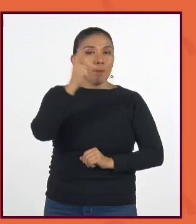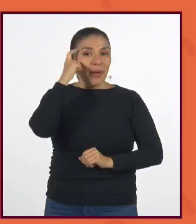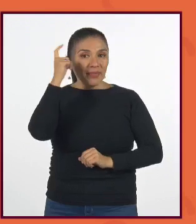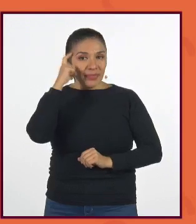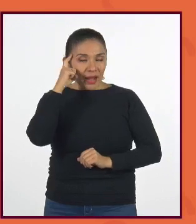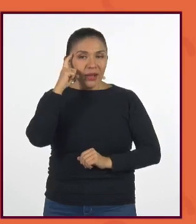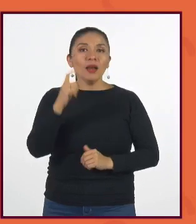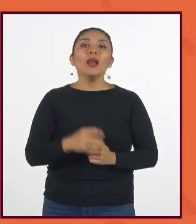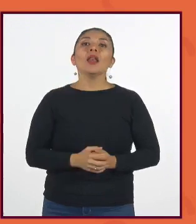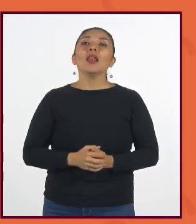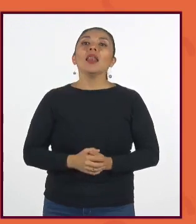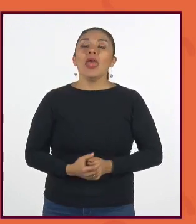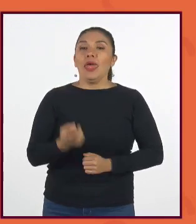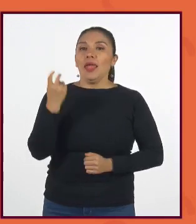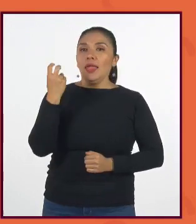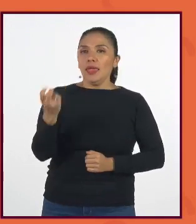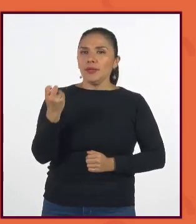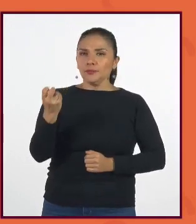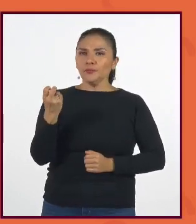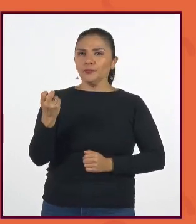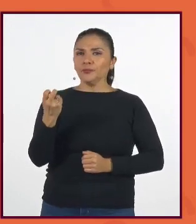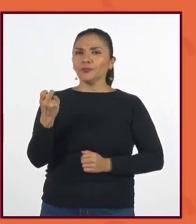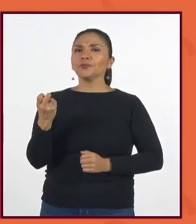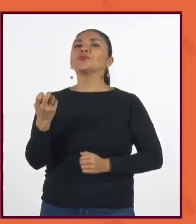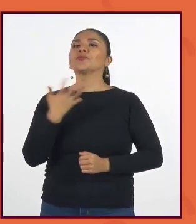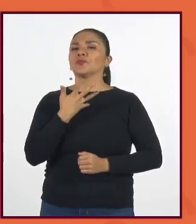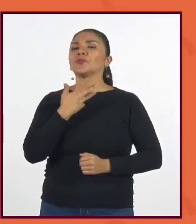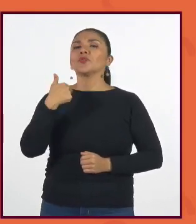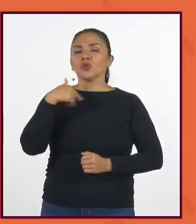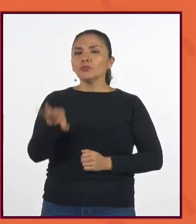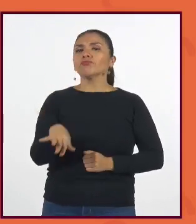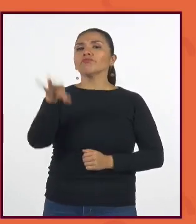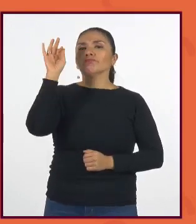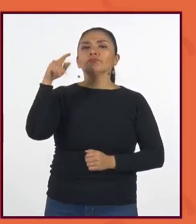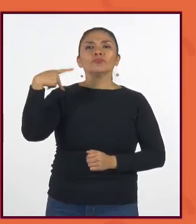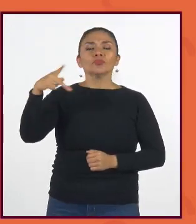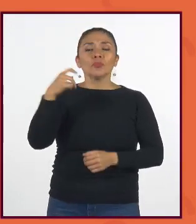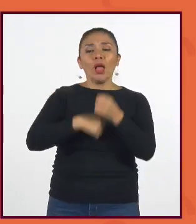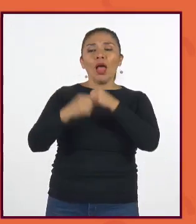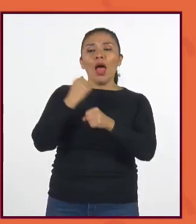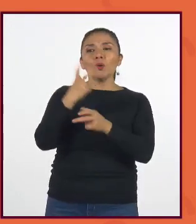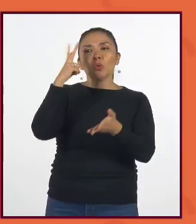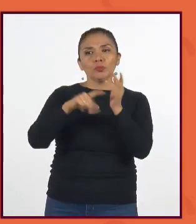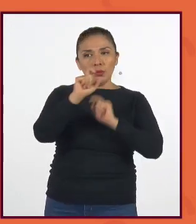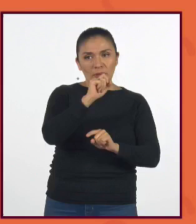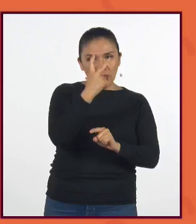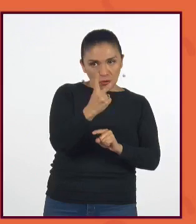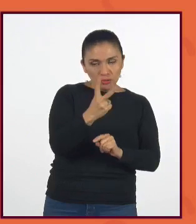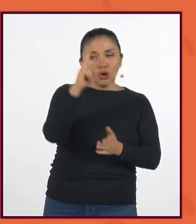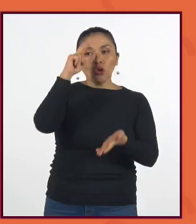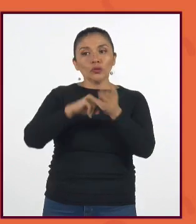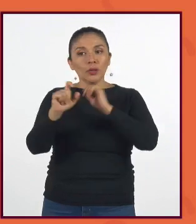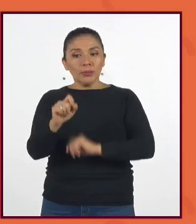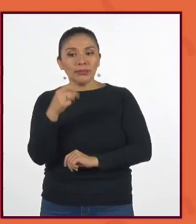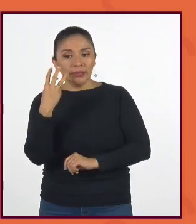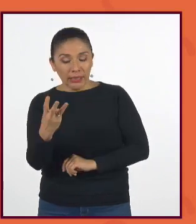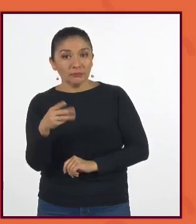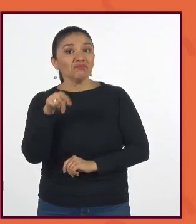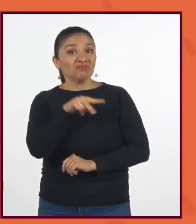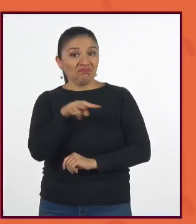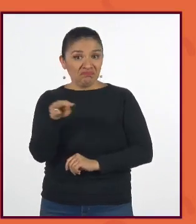psicoactivas que encontré, la del 2022, 2023, que me parecen